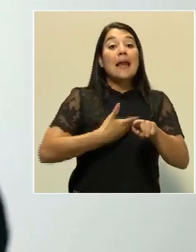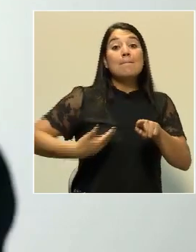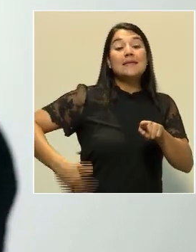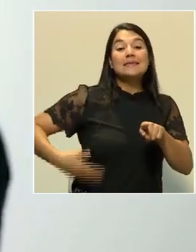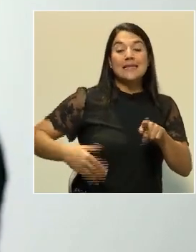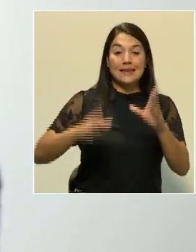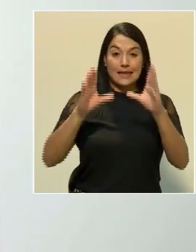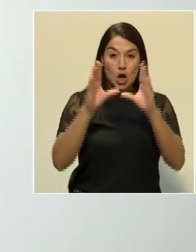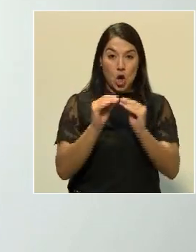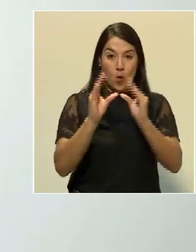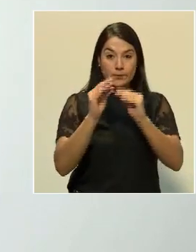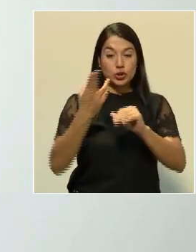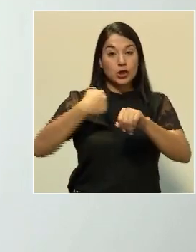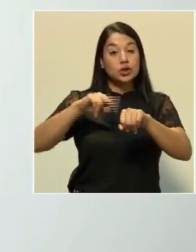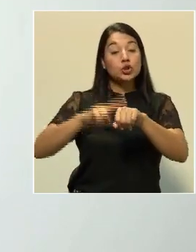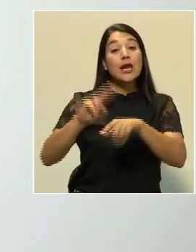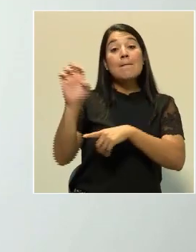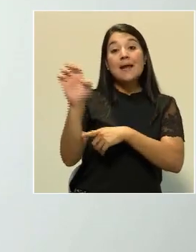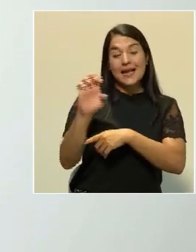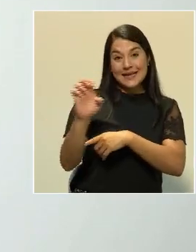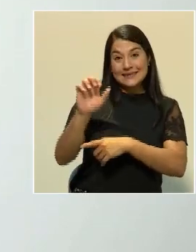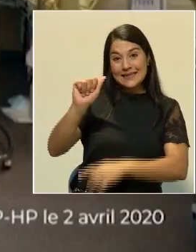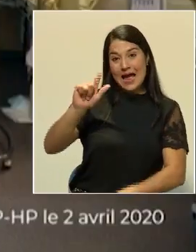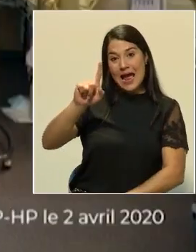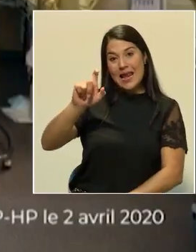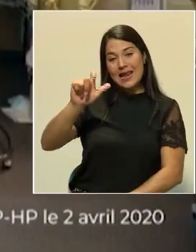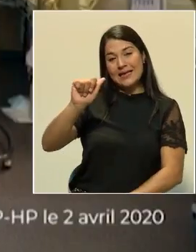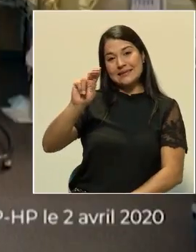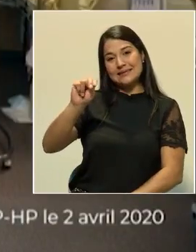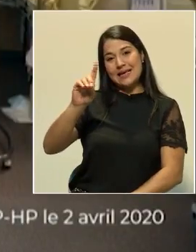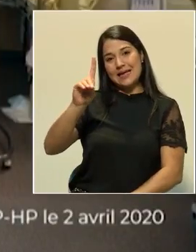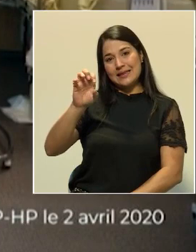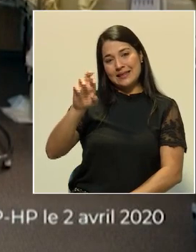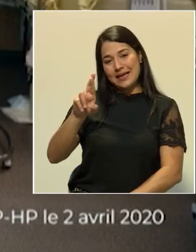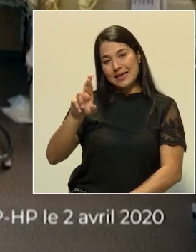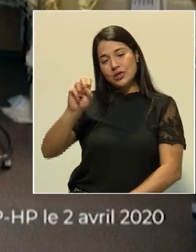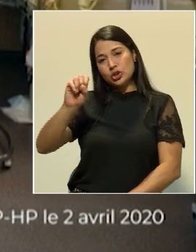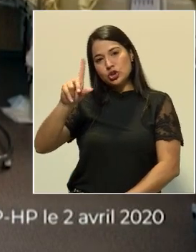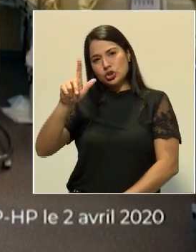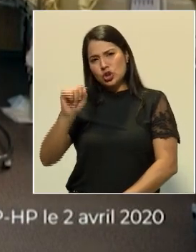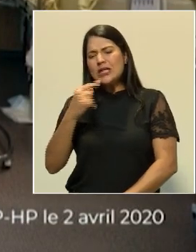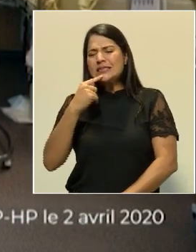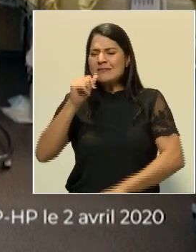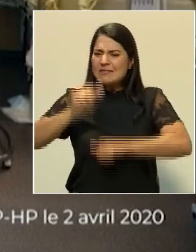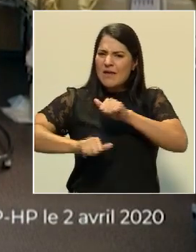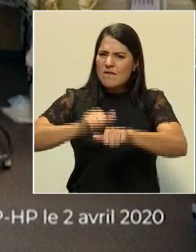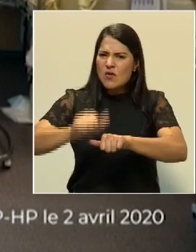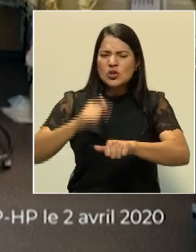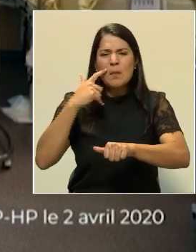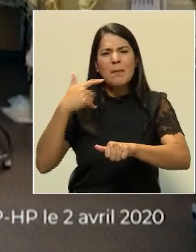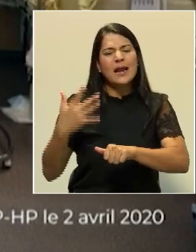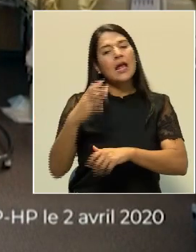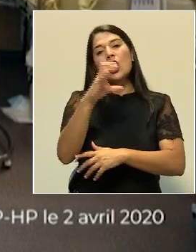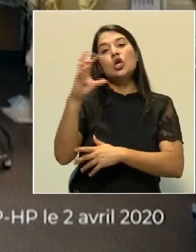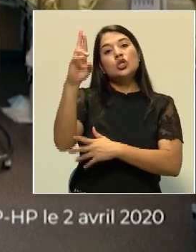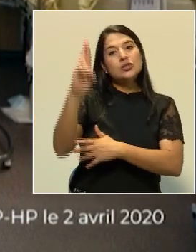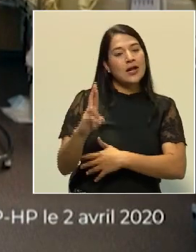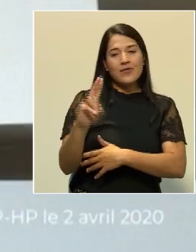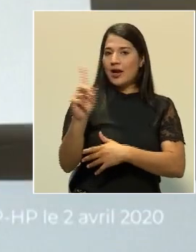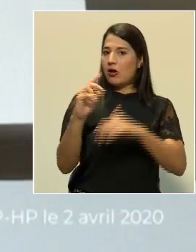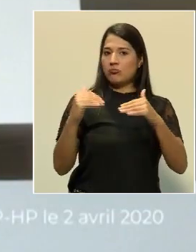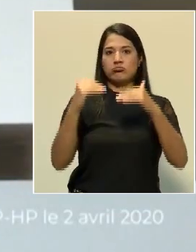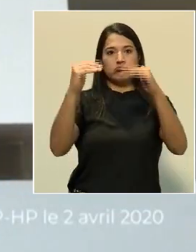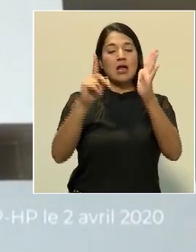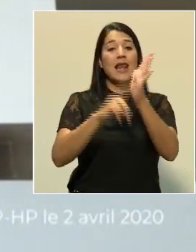Comisión Nacional de Emergencias, Alexander Solís, indicó que se está haciendo todo un esfuerzo para evitar que el país entre en una alerta roja.